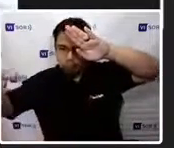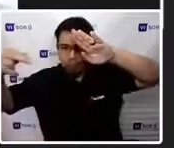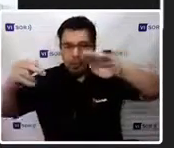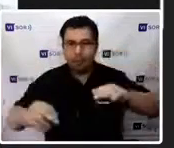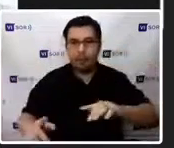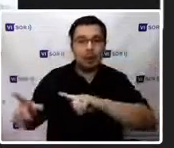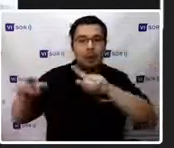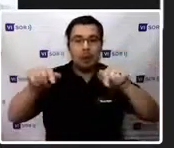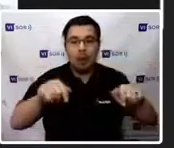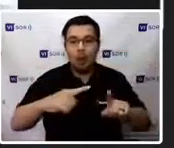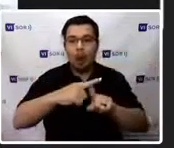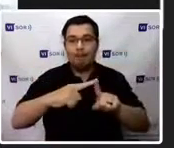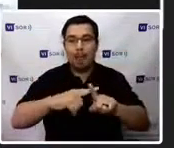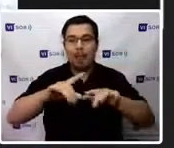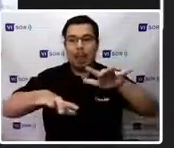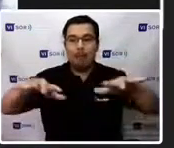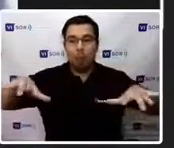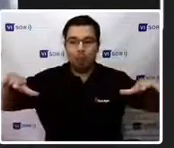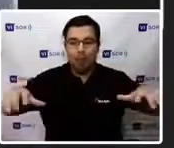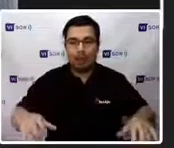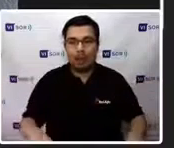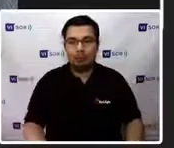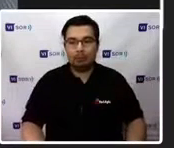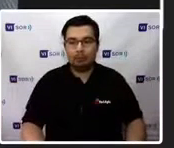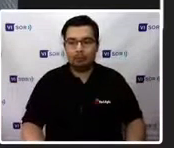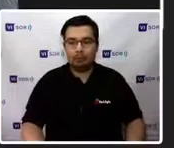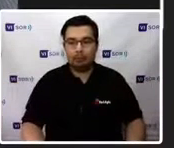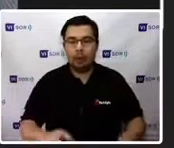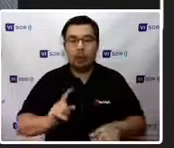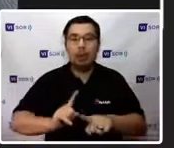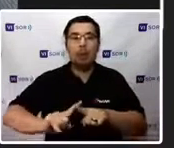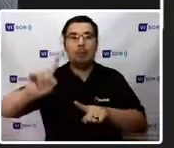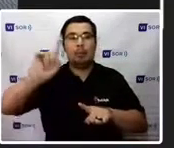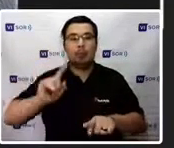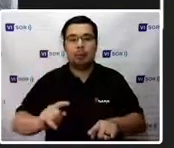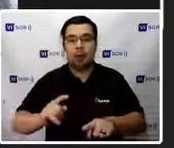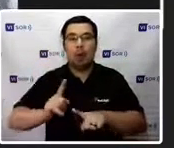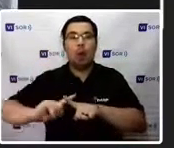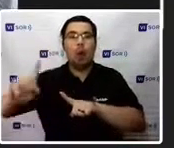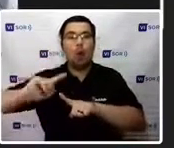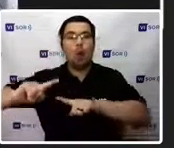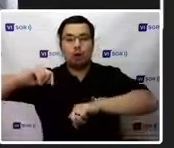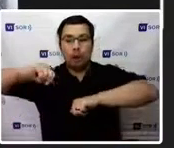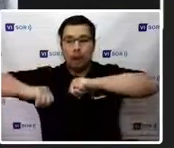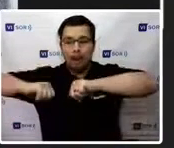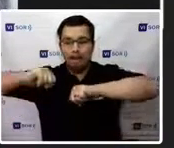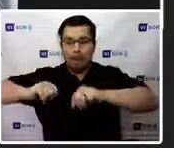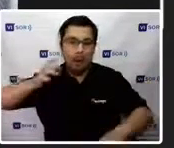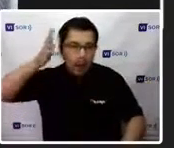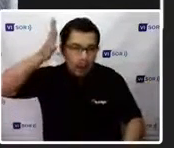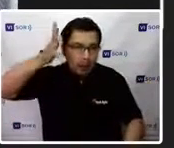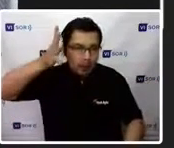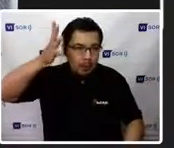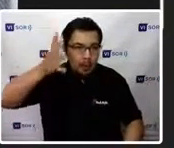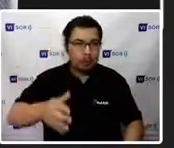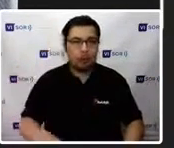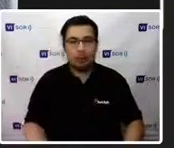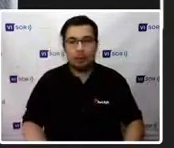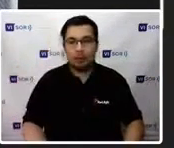Y por otra parte, estoy con otra empresa que hacemos capacitaciones de trabajo en equipo y liderazgo,